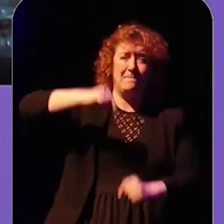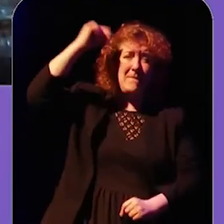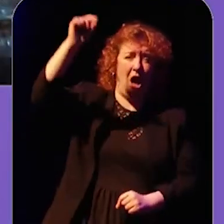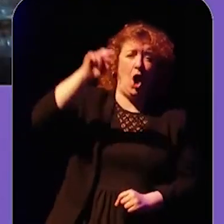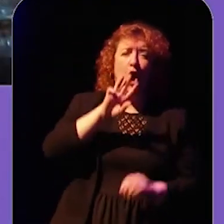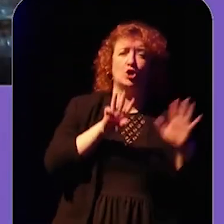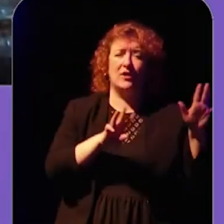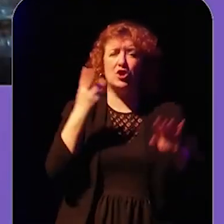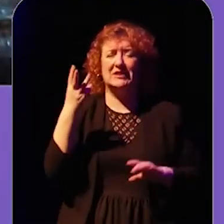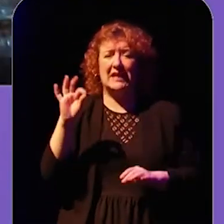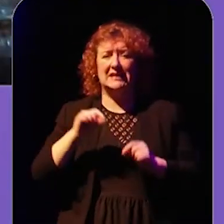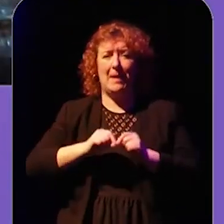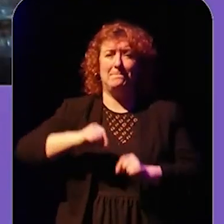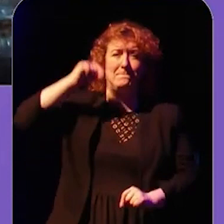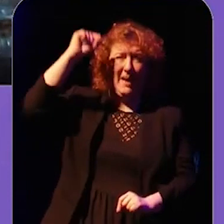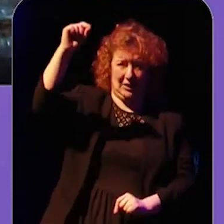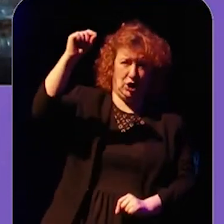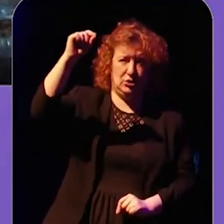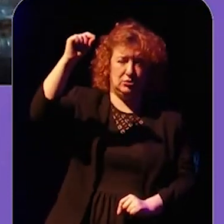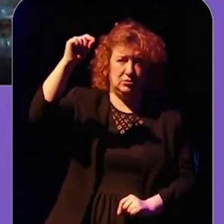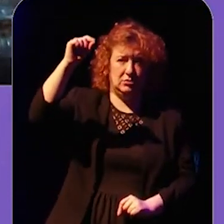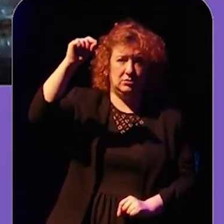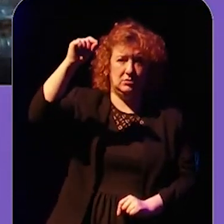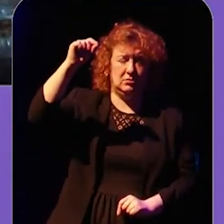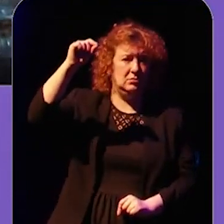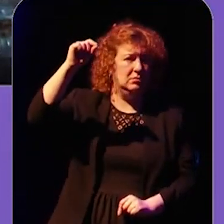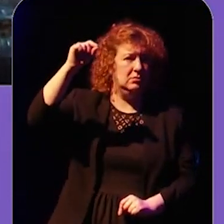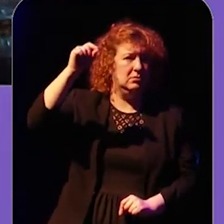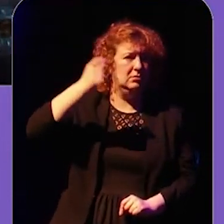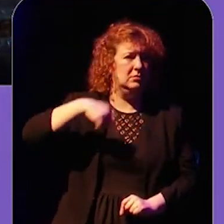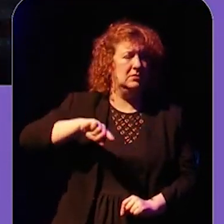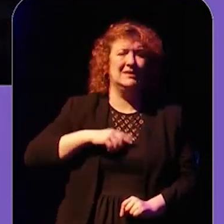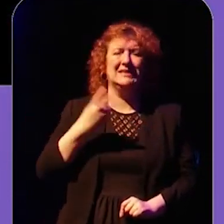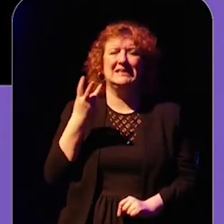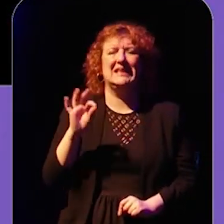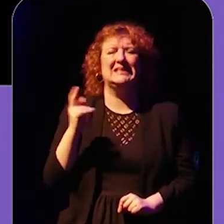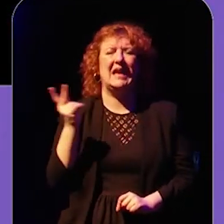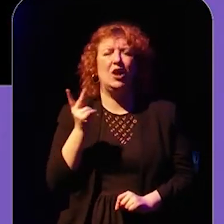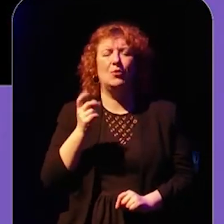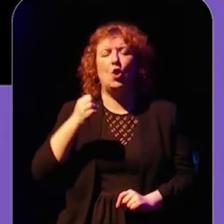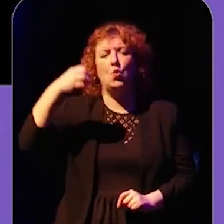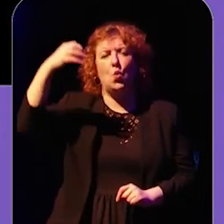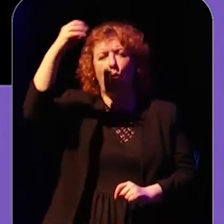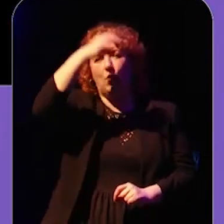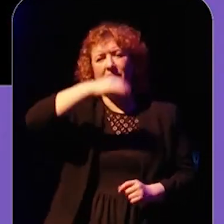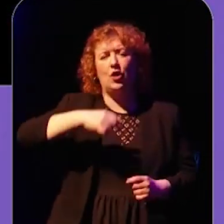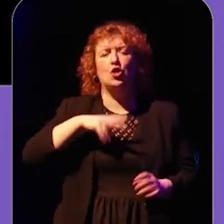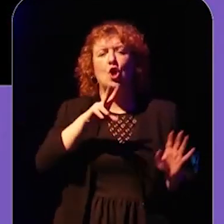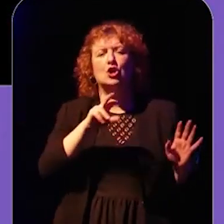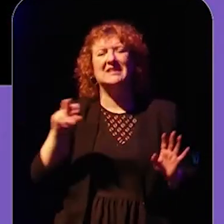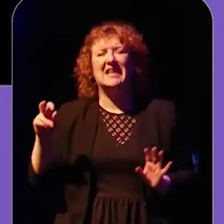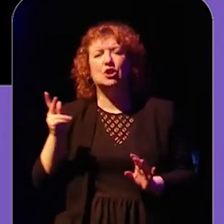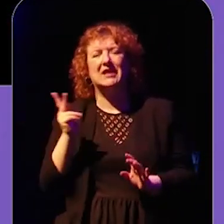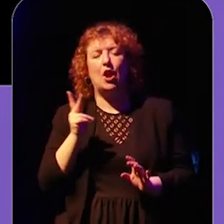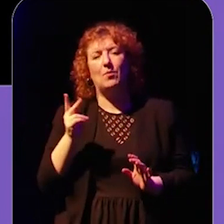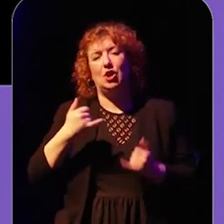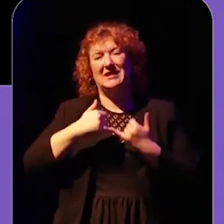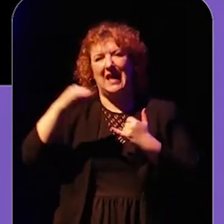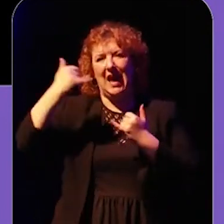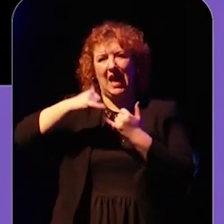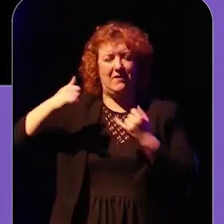metros y bueno, pues en él a día de hoy tenemos 30 kilómetros de luces, 200 kilómetros de cables. Es